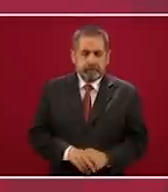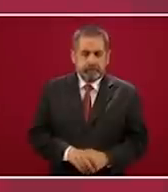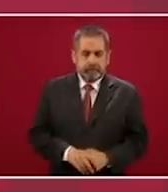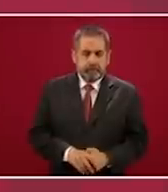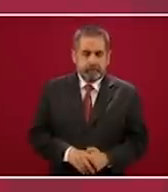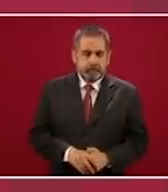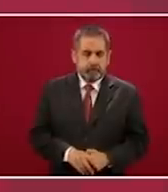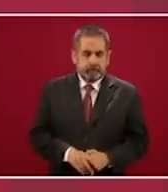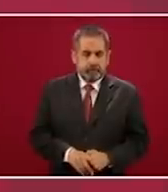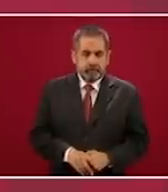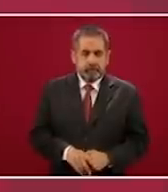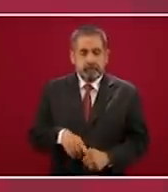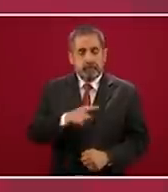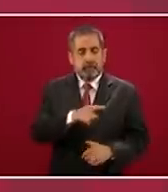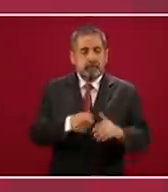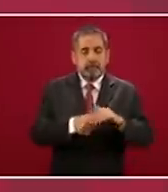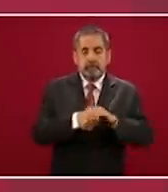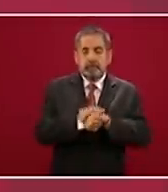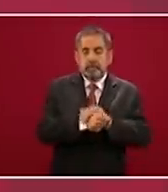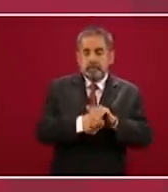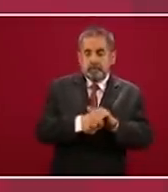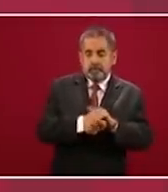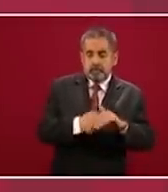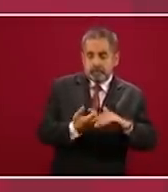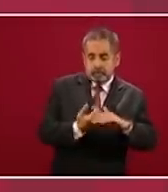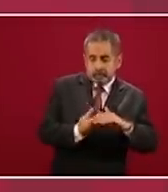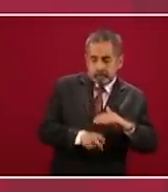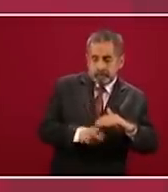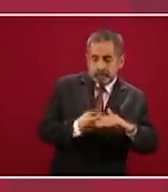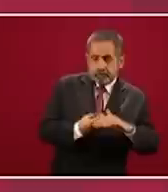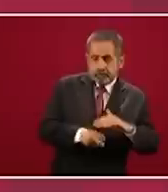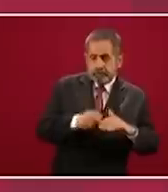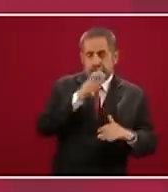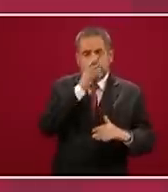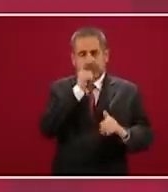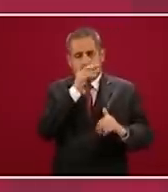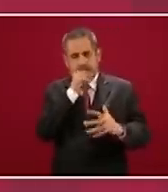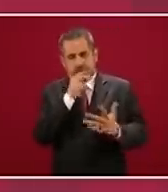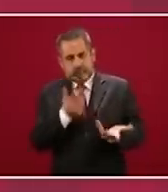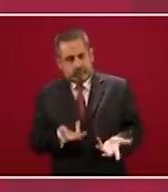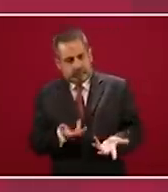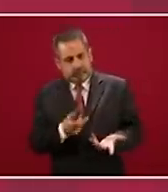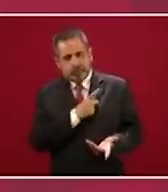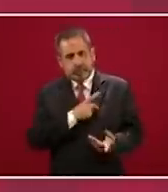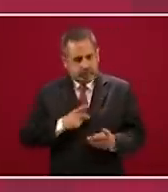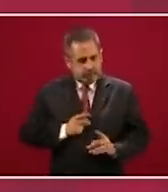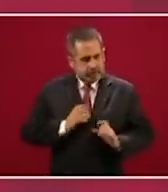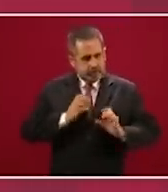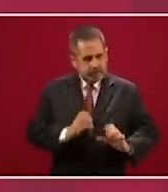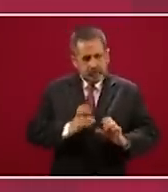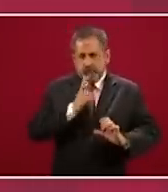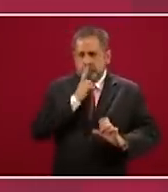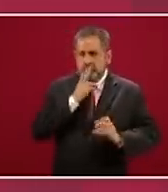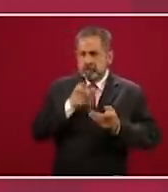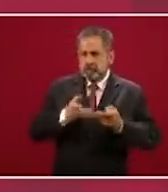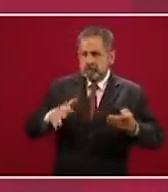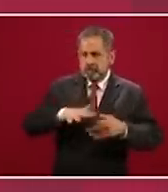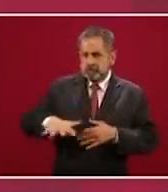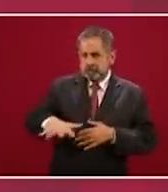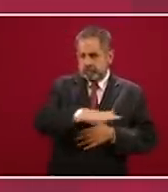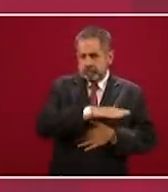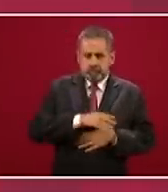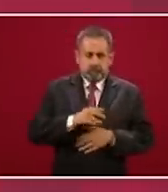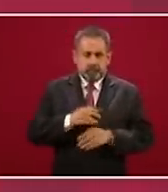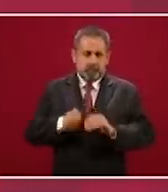De que no pueden desovar las tortugas, o no cuidan, ¿no? A las